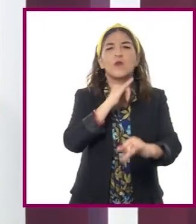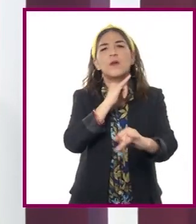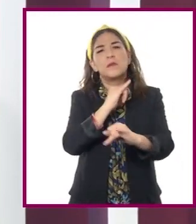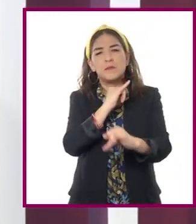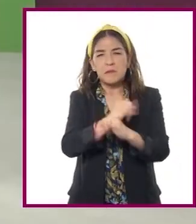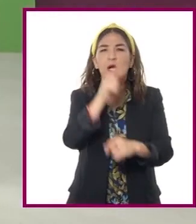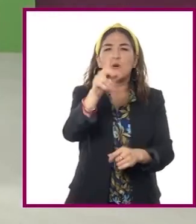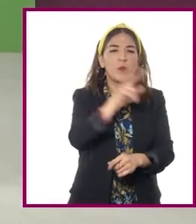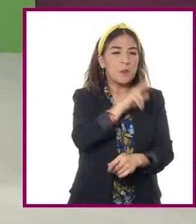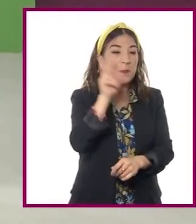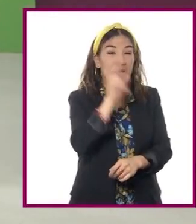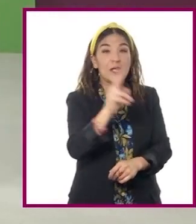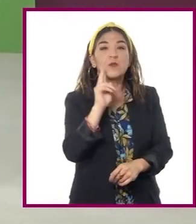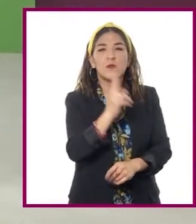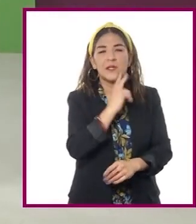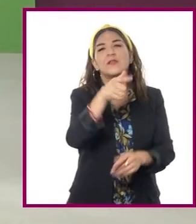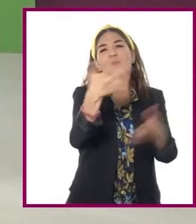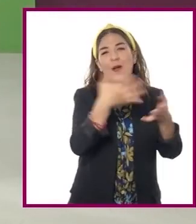periódico.